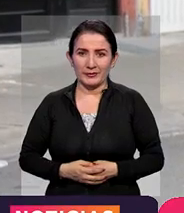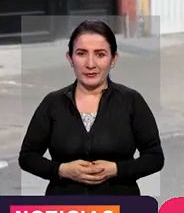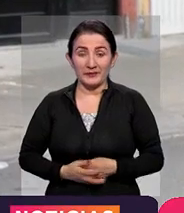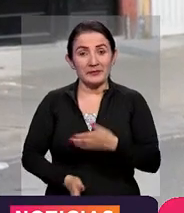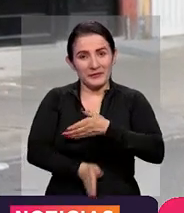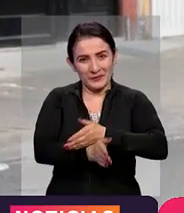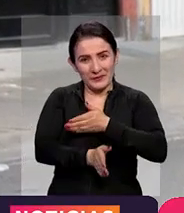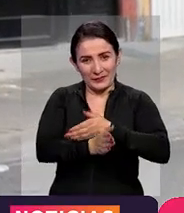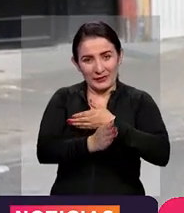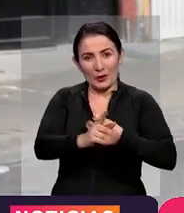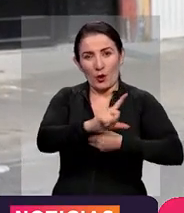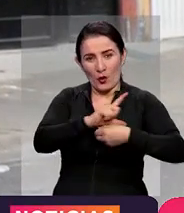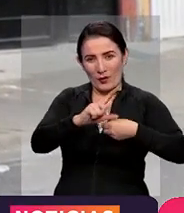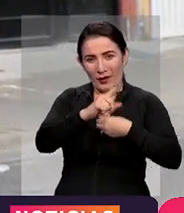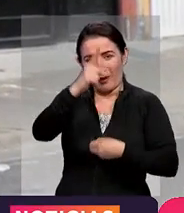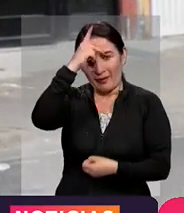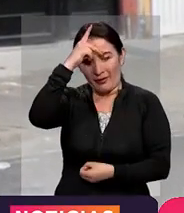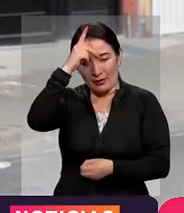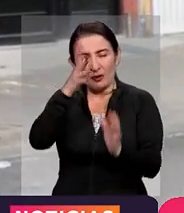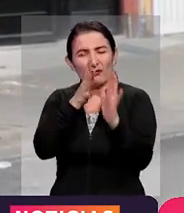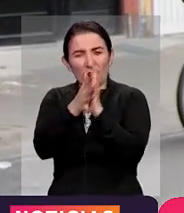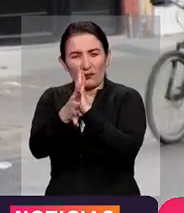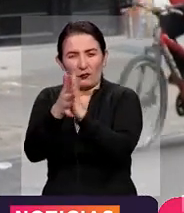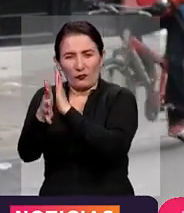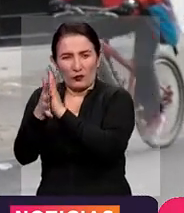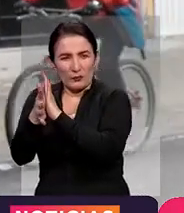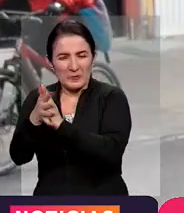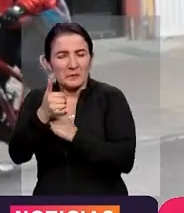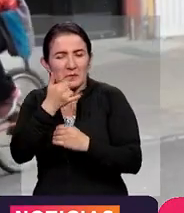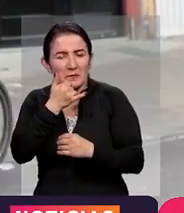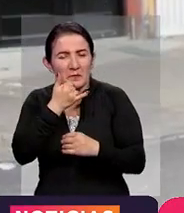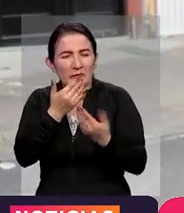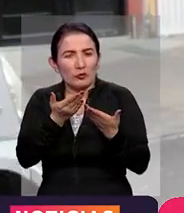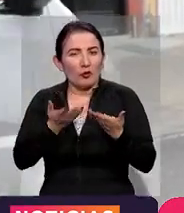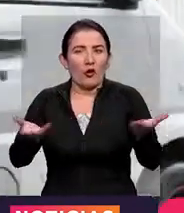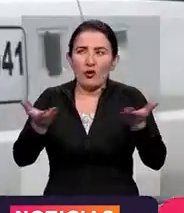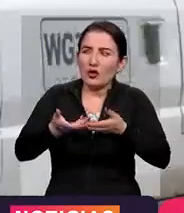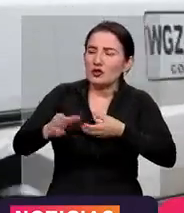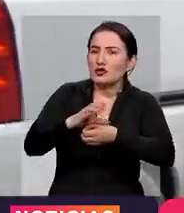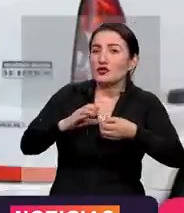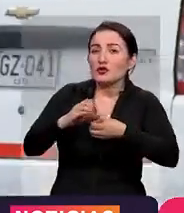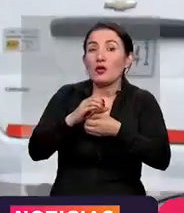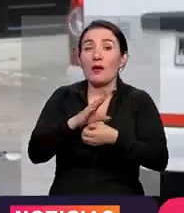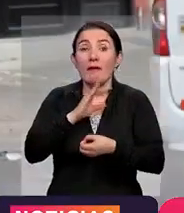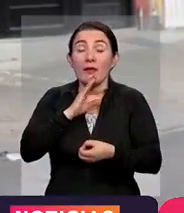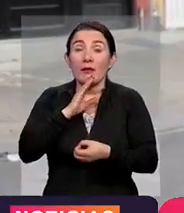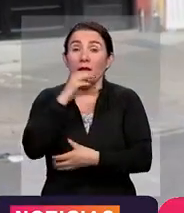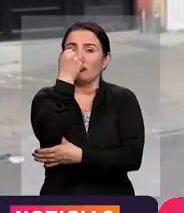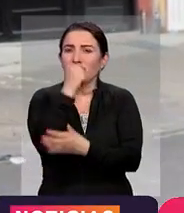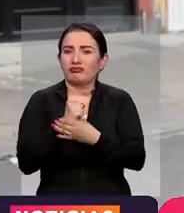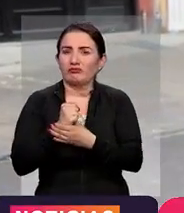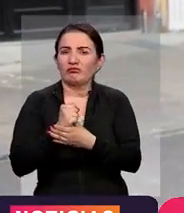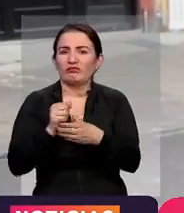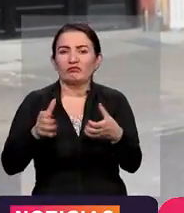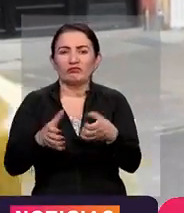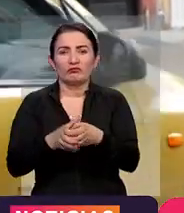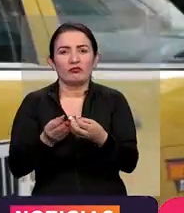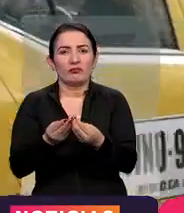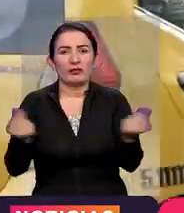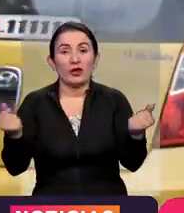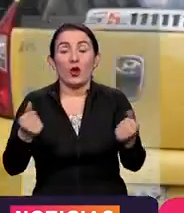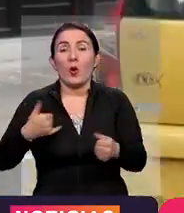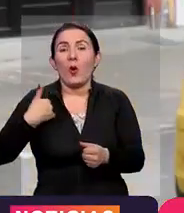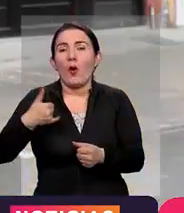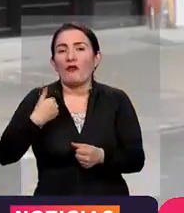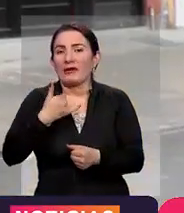Y continuamos en la localidad de Kennedy, pero con información que tiene que ver con toda la ciudad, porque cayó una banda delincuencial conformada por